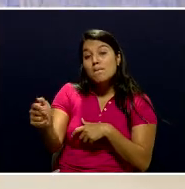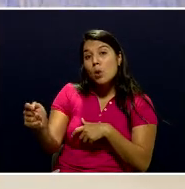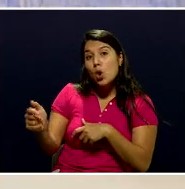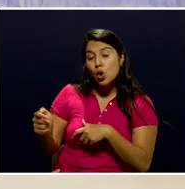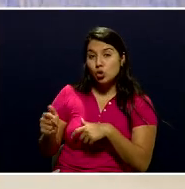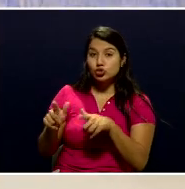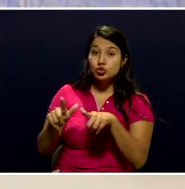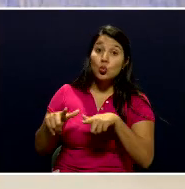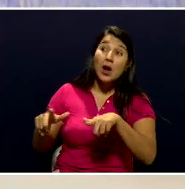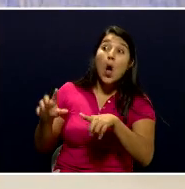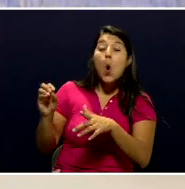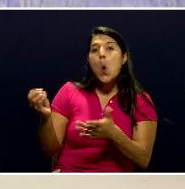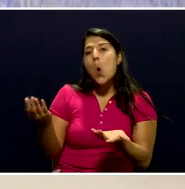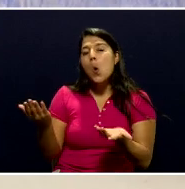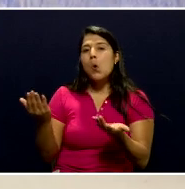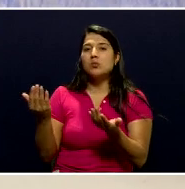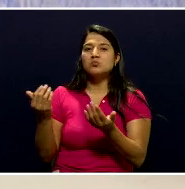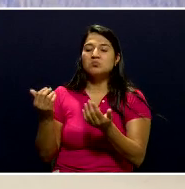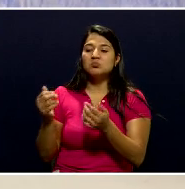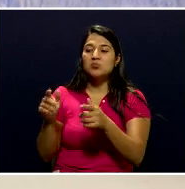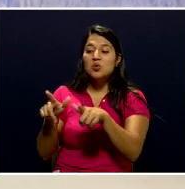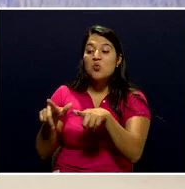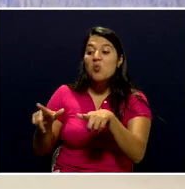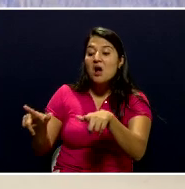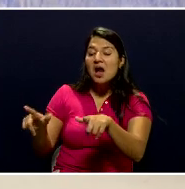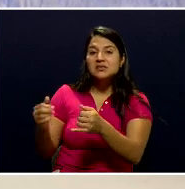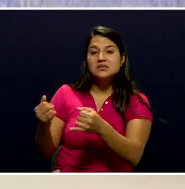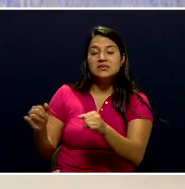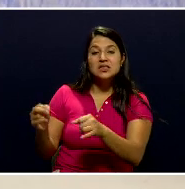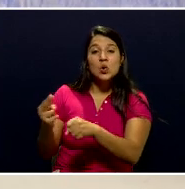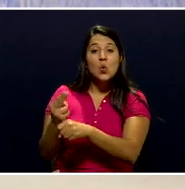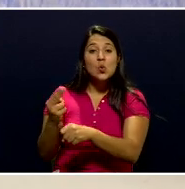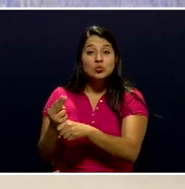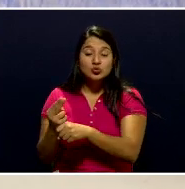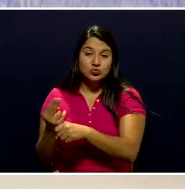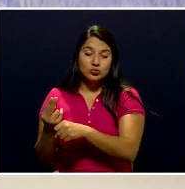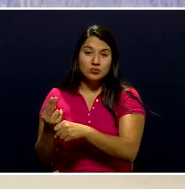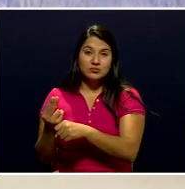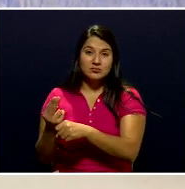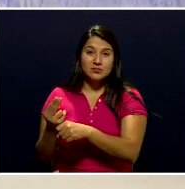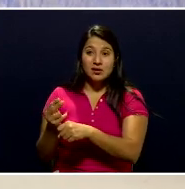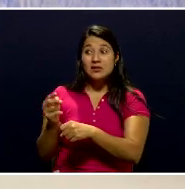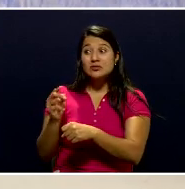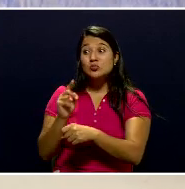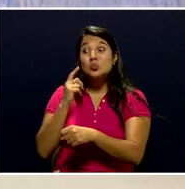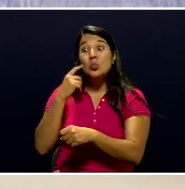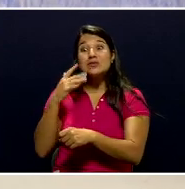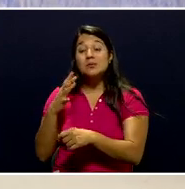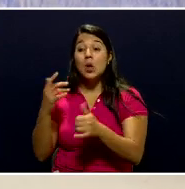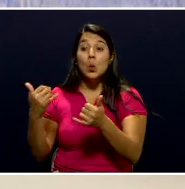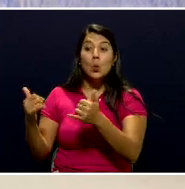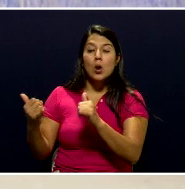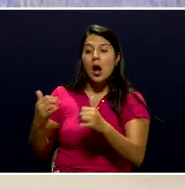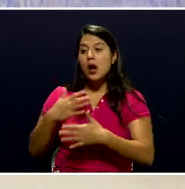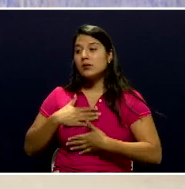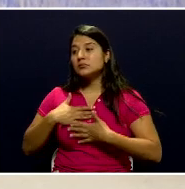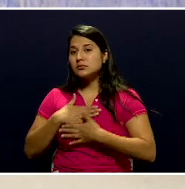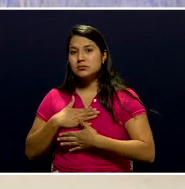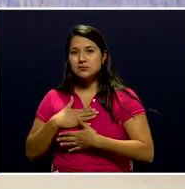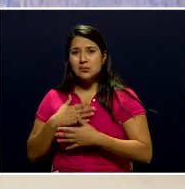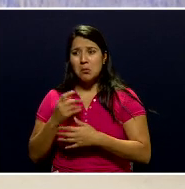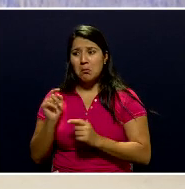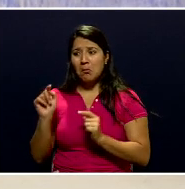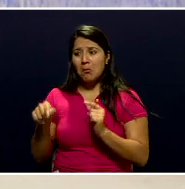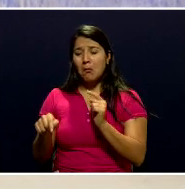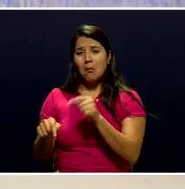suficientemente evidentes espacios de encuentro, espacios de recreación, de juego y verdes, ¿qué nos ha hecho